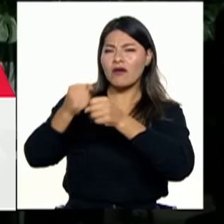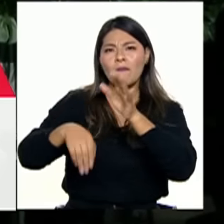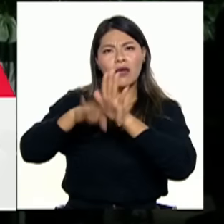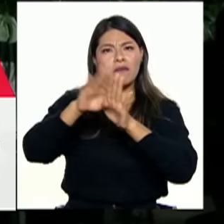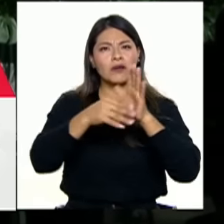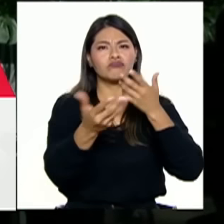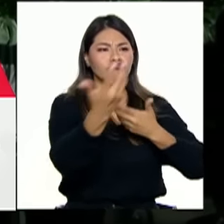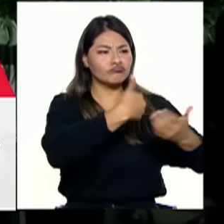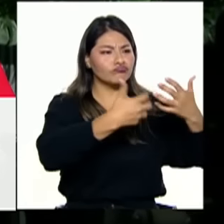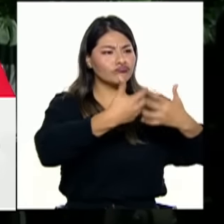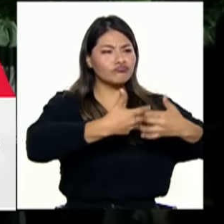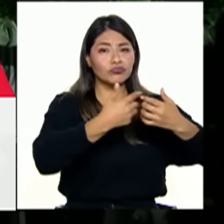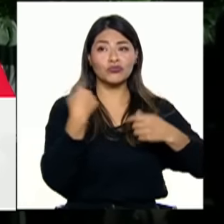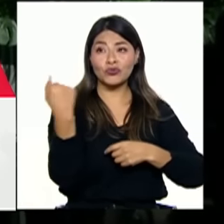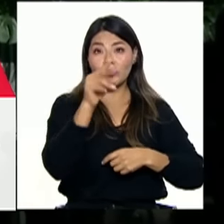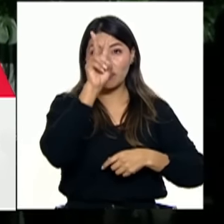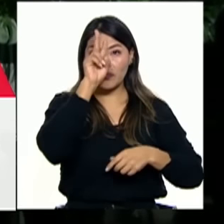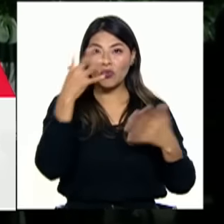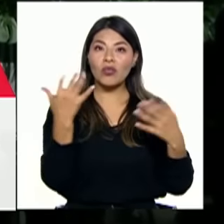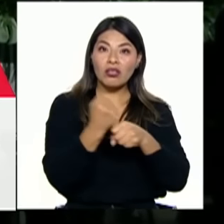y dignas a miles de peruanos.